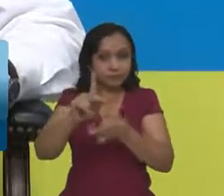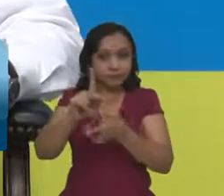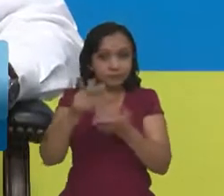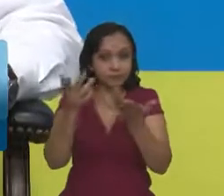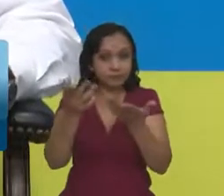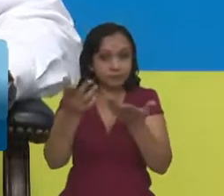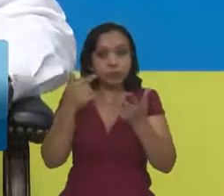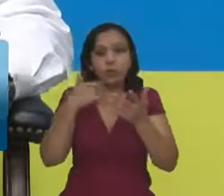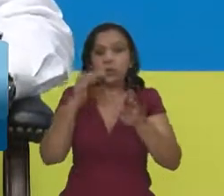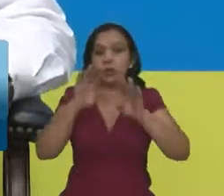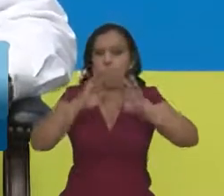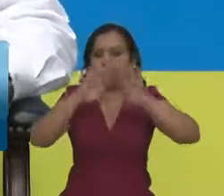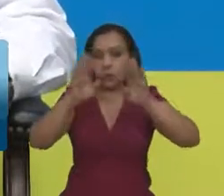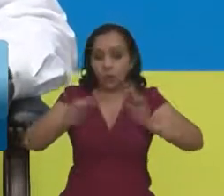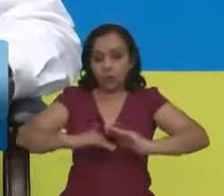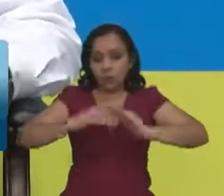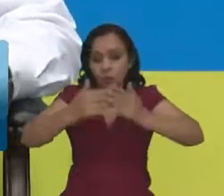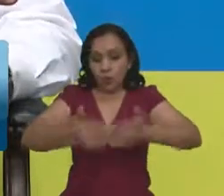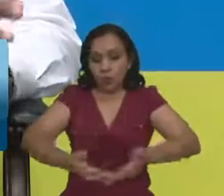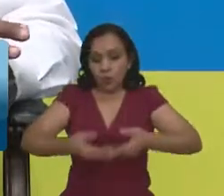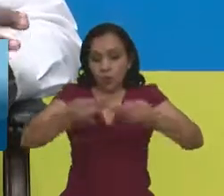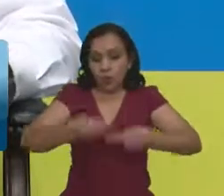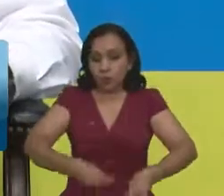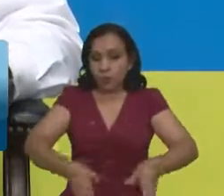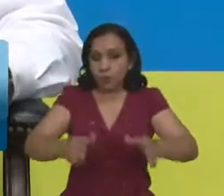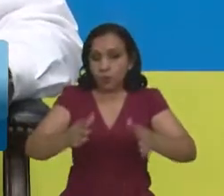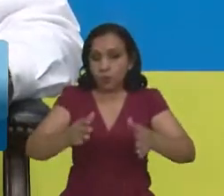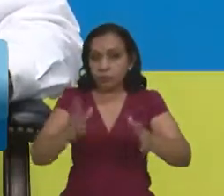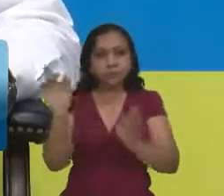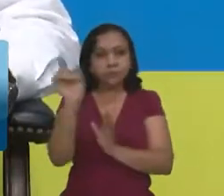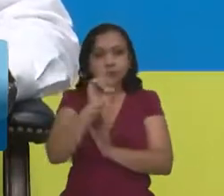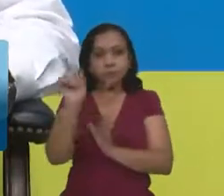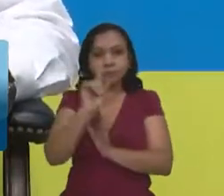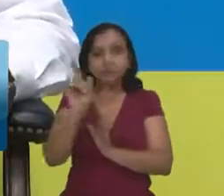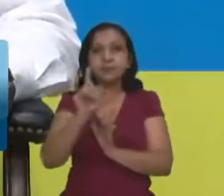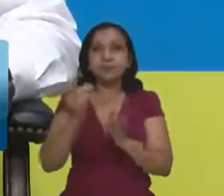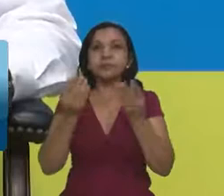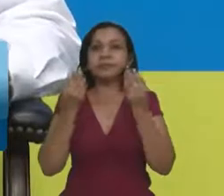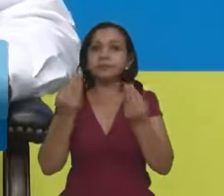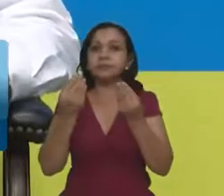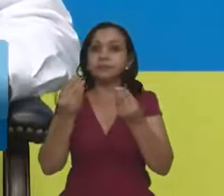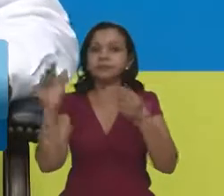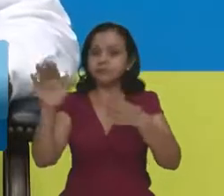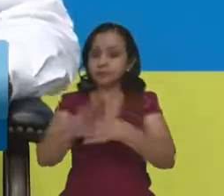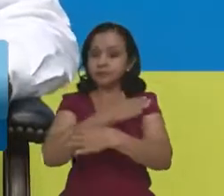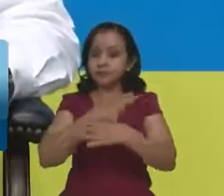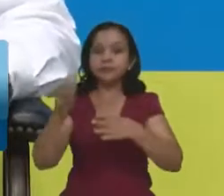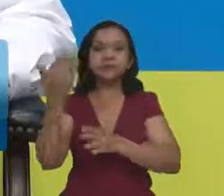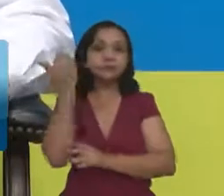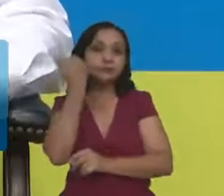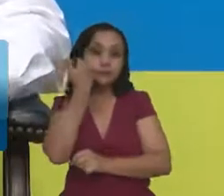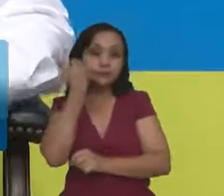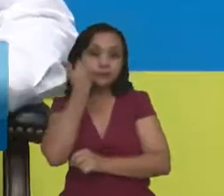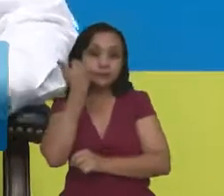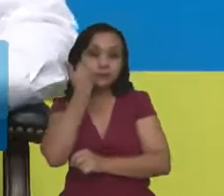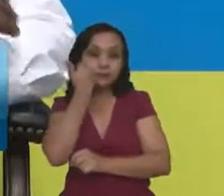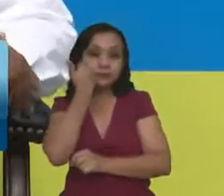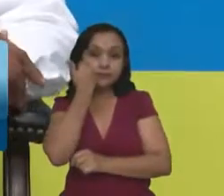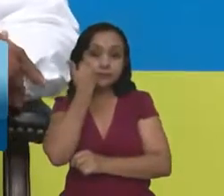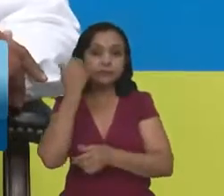o las amenazas de aborto cuando se cae. Pero no, están expuestas a un sinnúmero de enfermedades simplemente por el hecho de